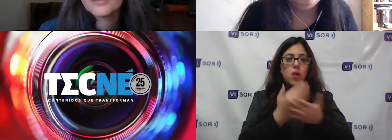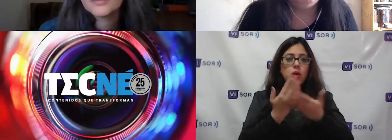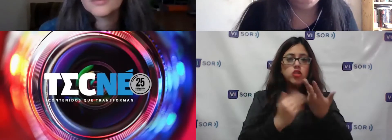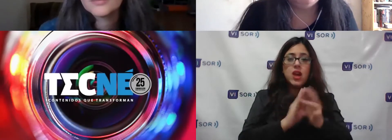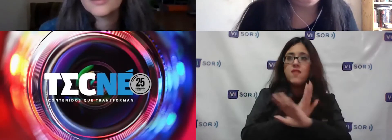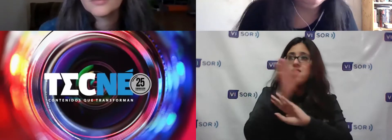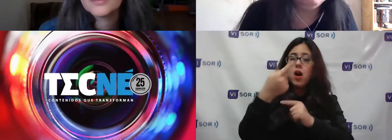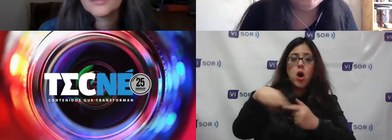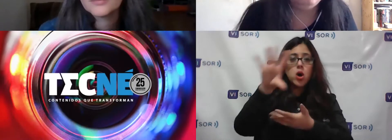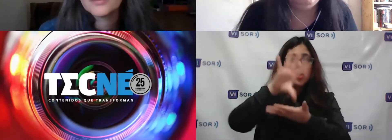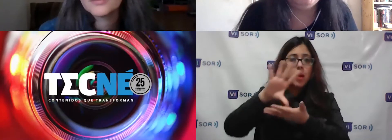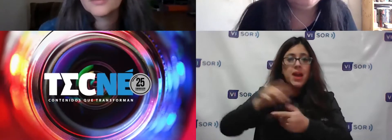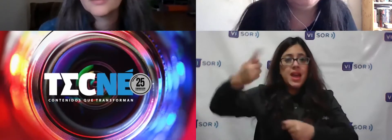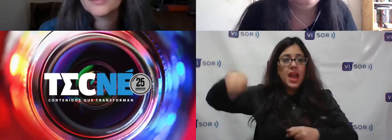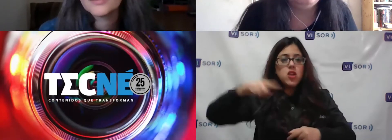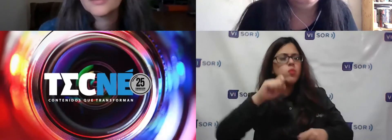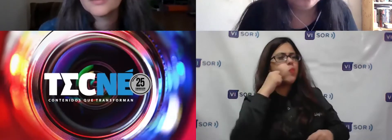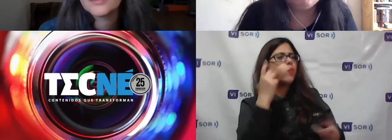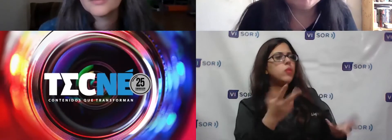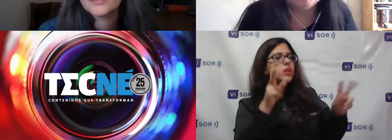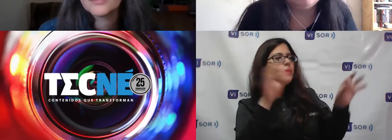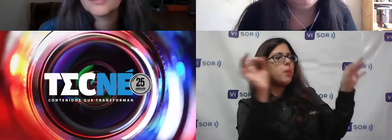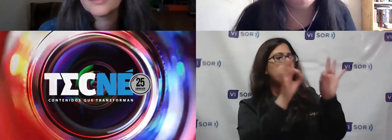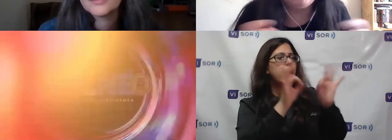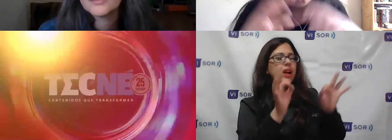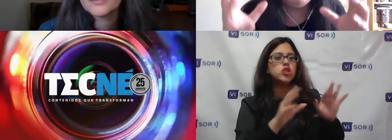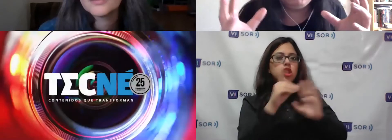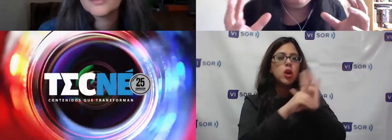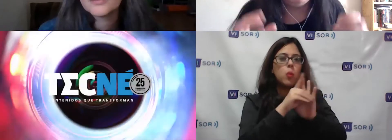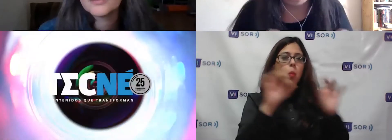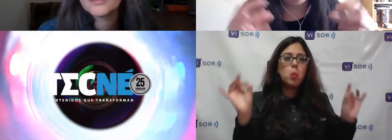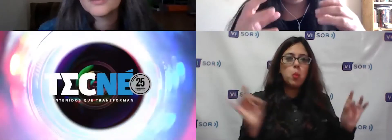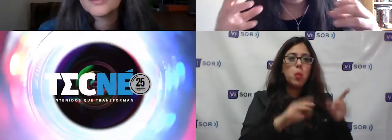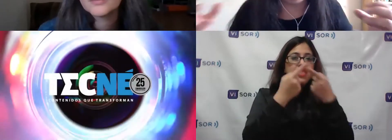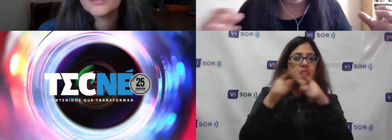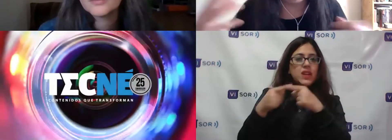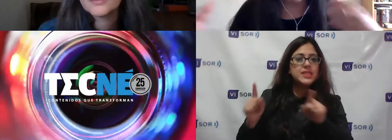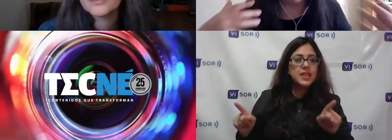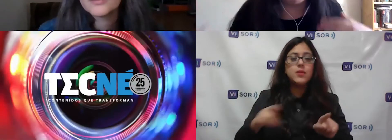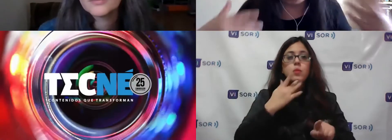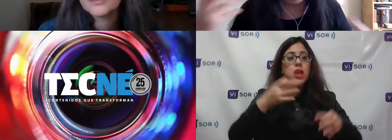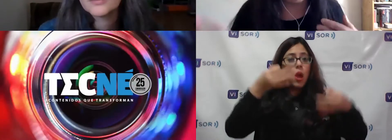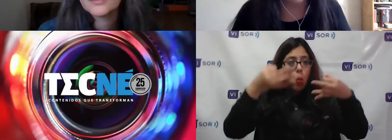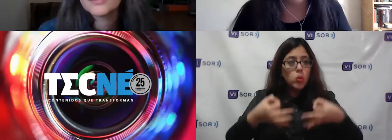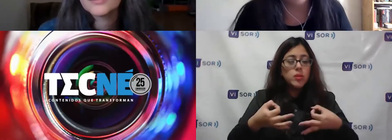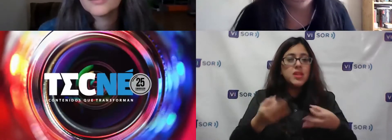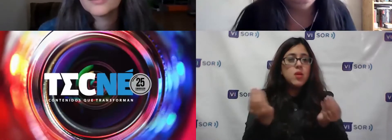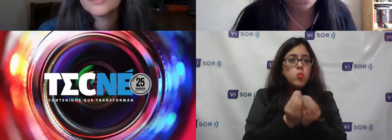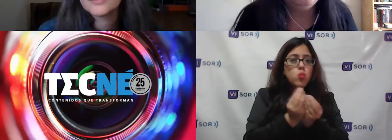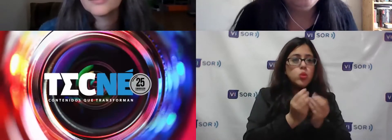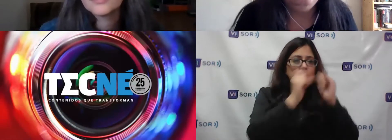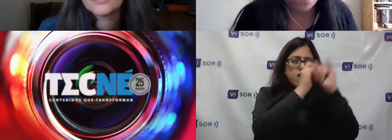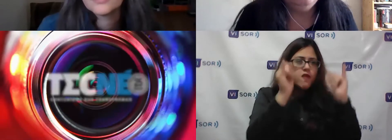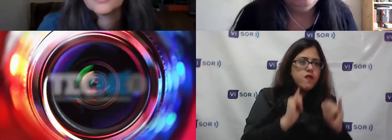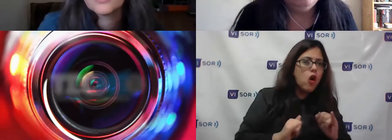y te preguntan que de final documental chileno su diversidad aunque parezca en vivo es que justamente en muchos estilos muchas estéticas